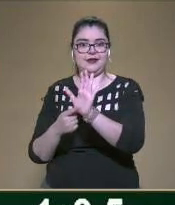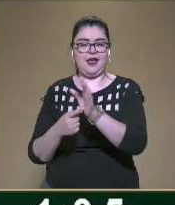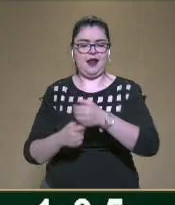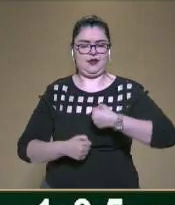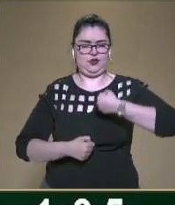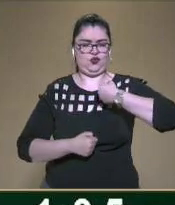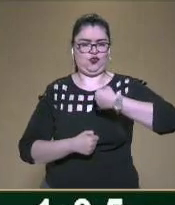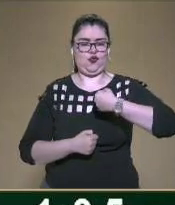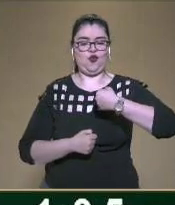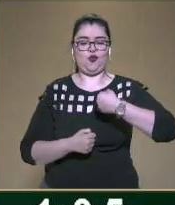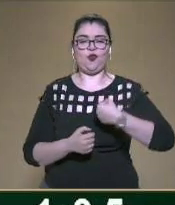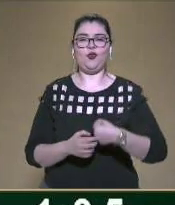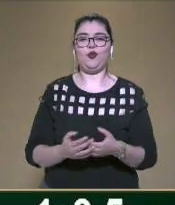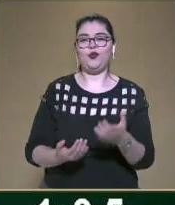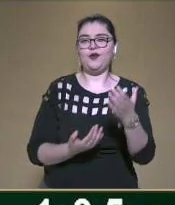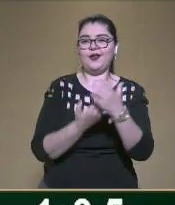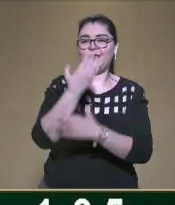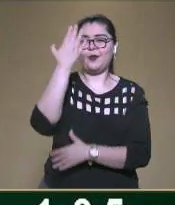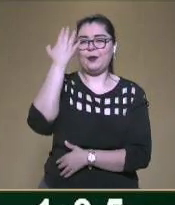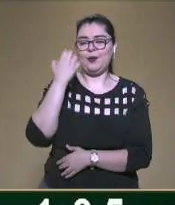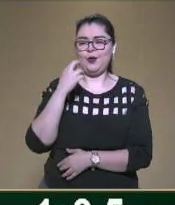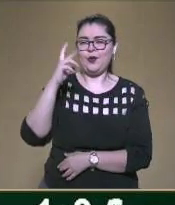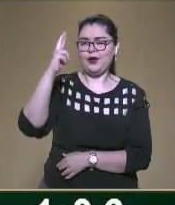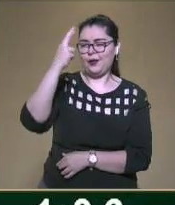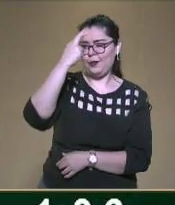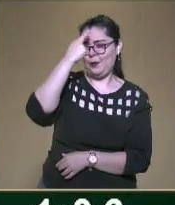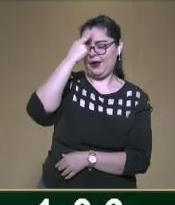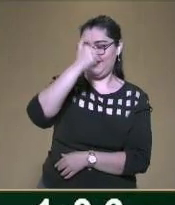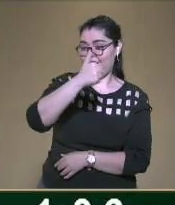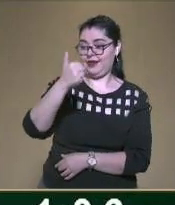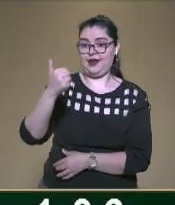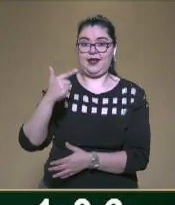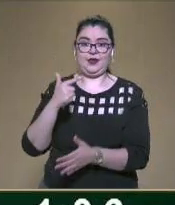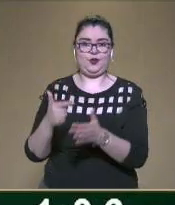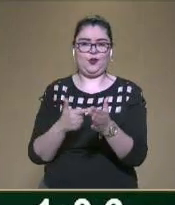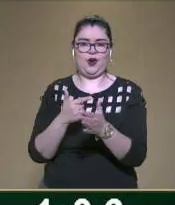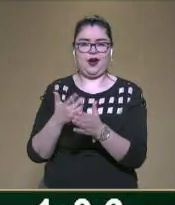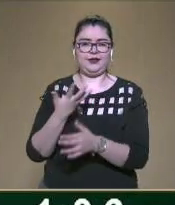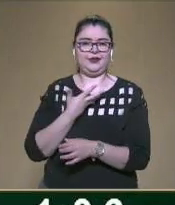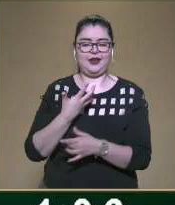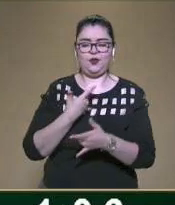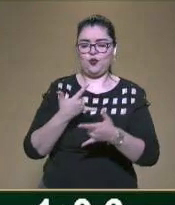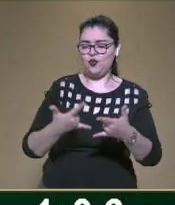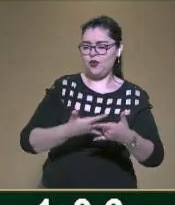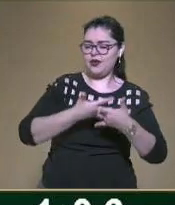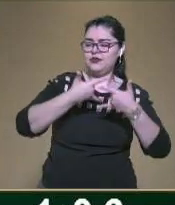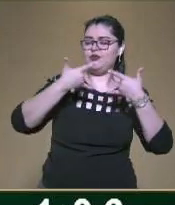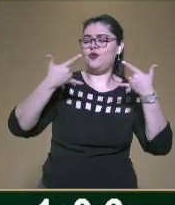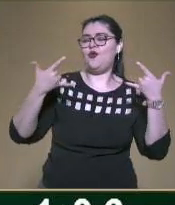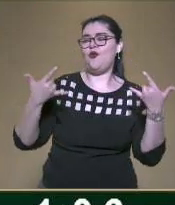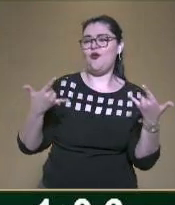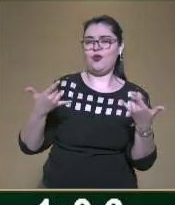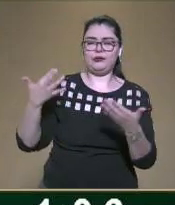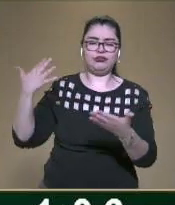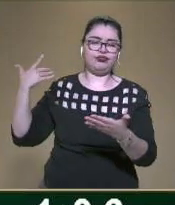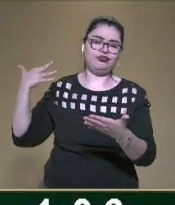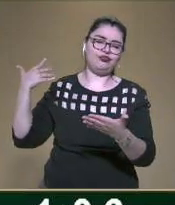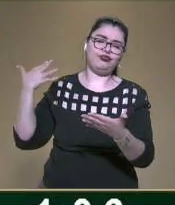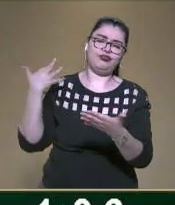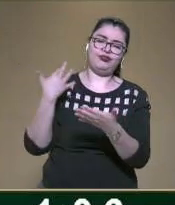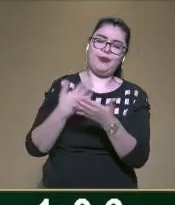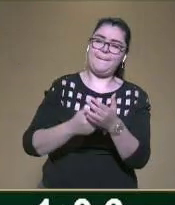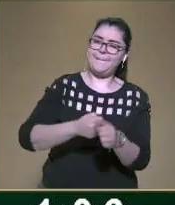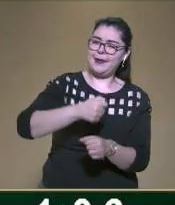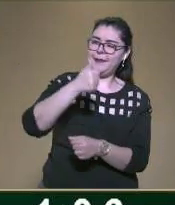entidad tiene una historia, una identidad que data de hace mucho tiempo cuando los primeros